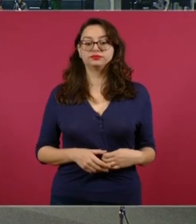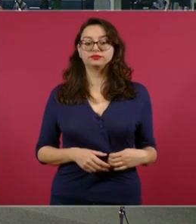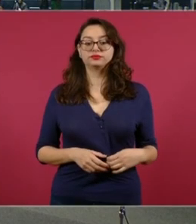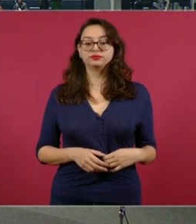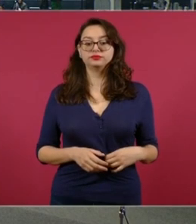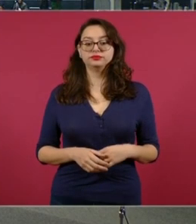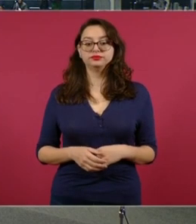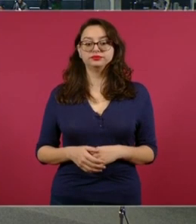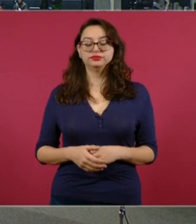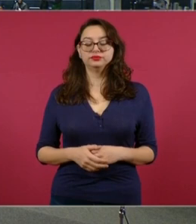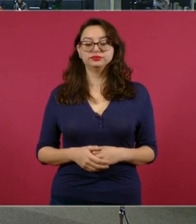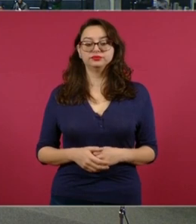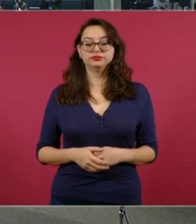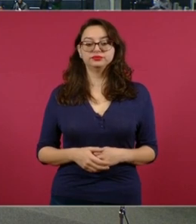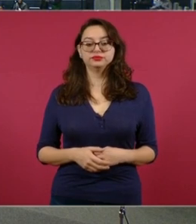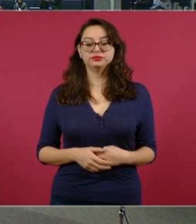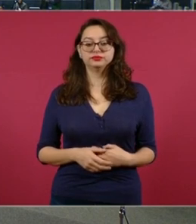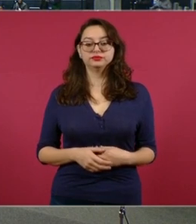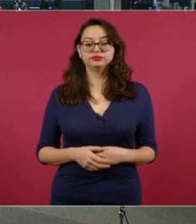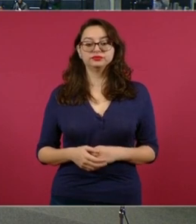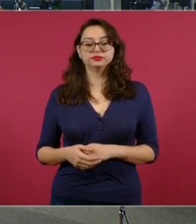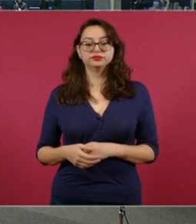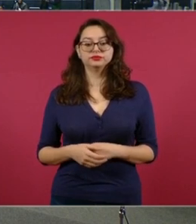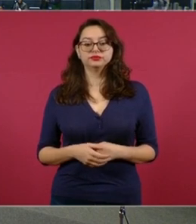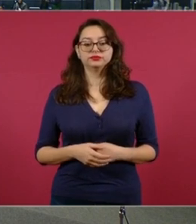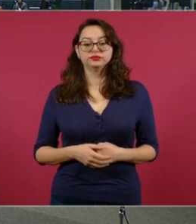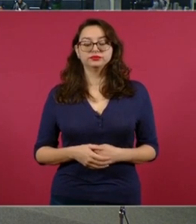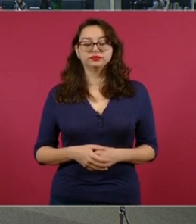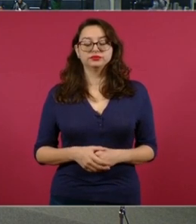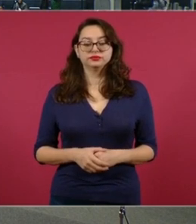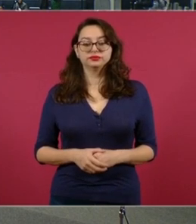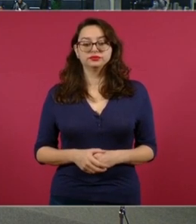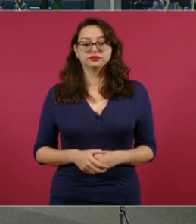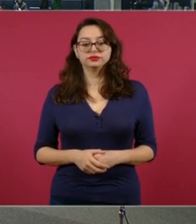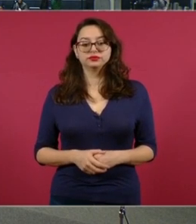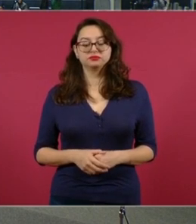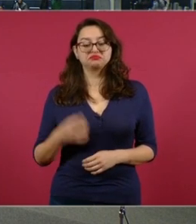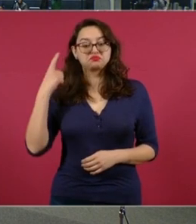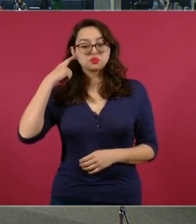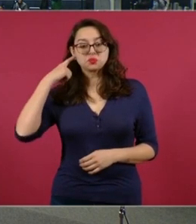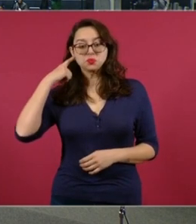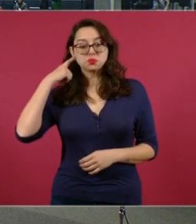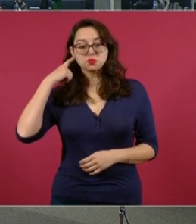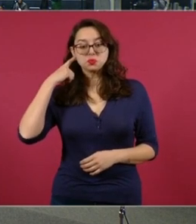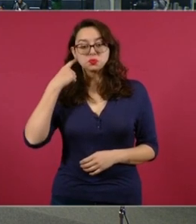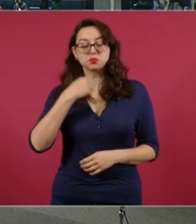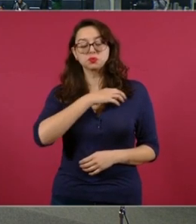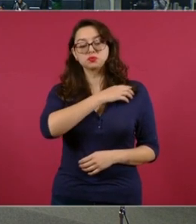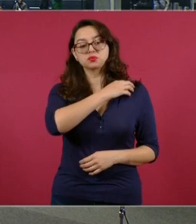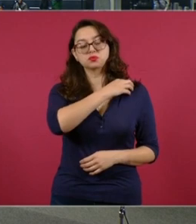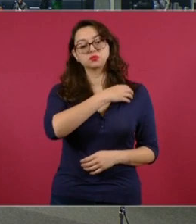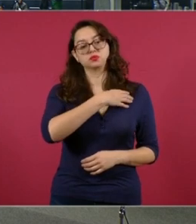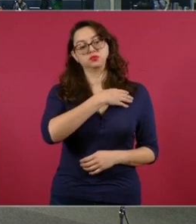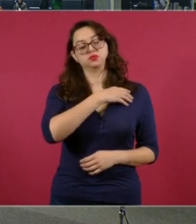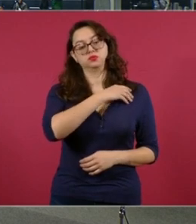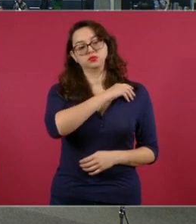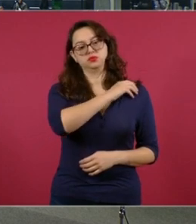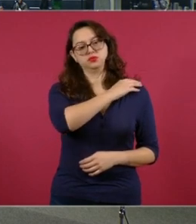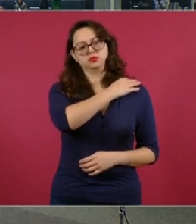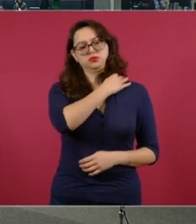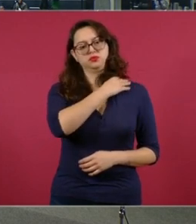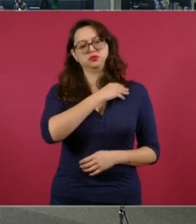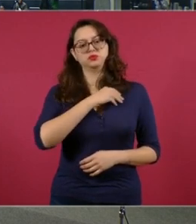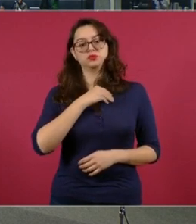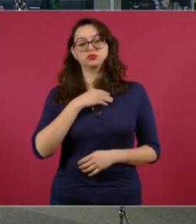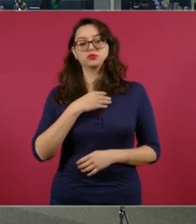desprestigiando a la UIF acerca de que una persona que está lavando dinero está diciendo que